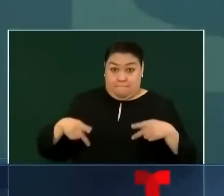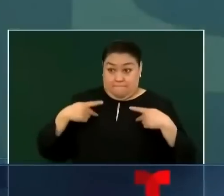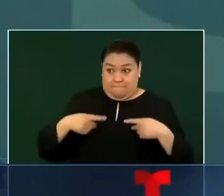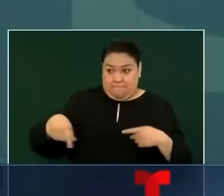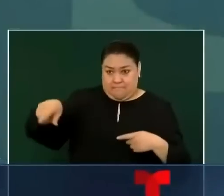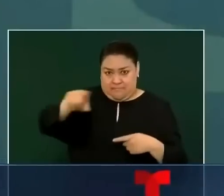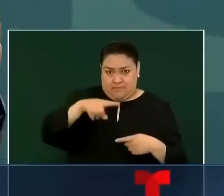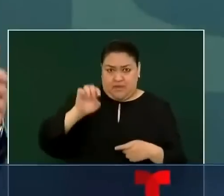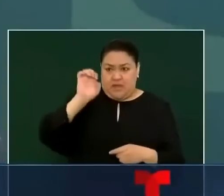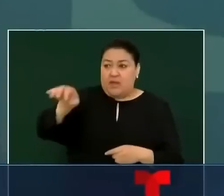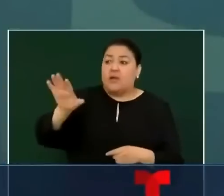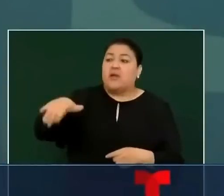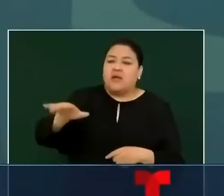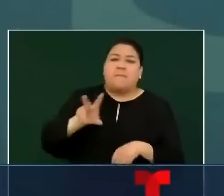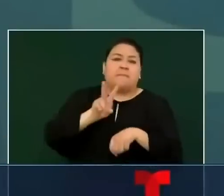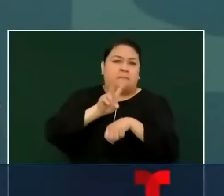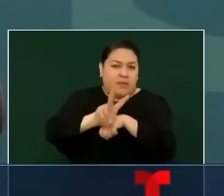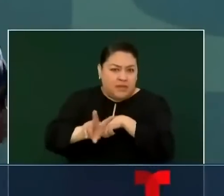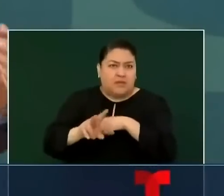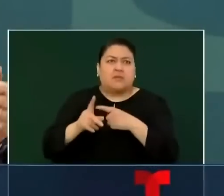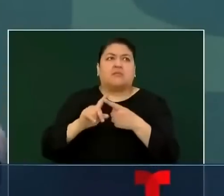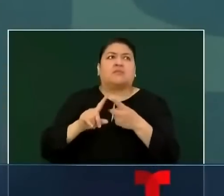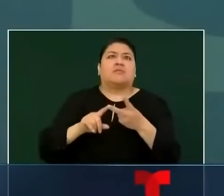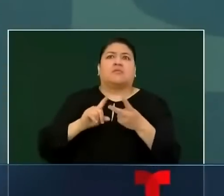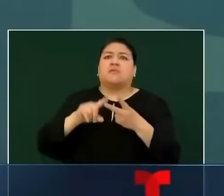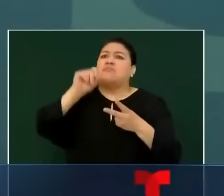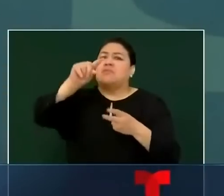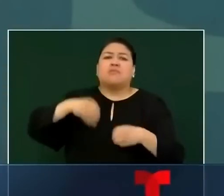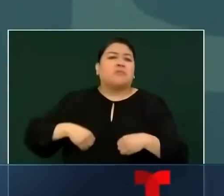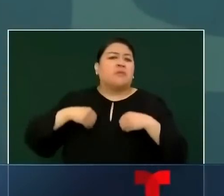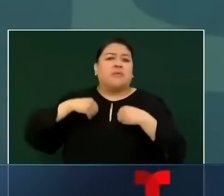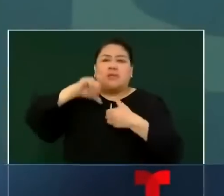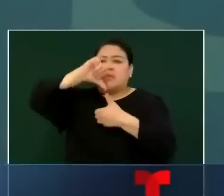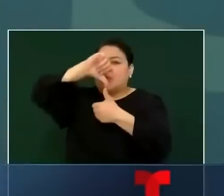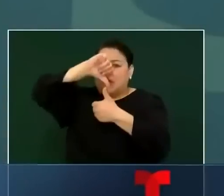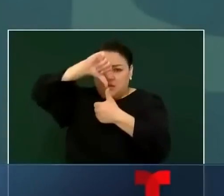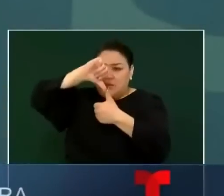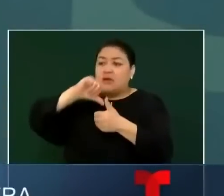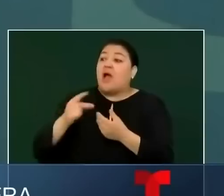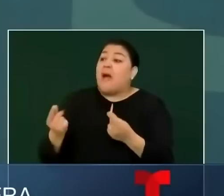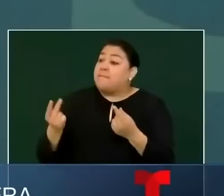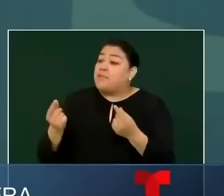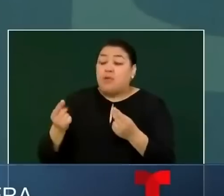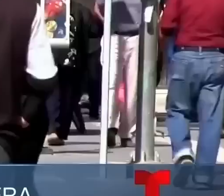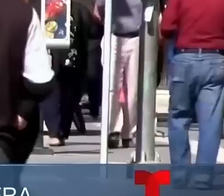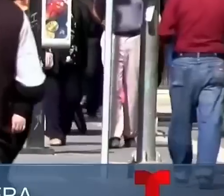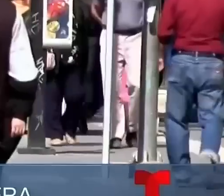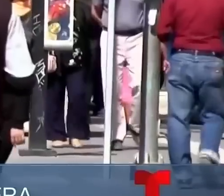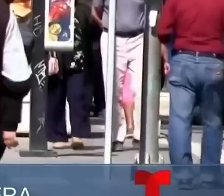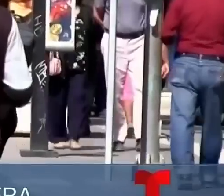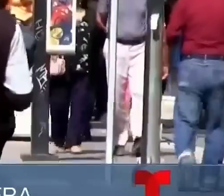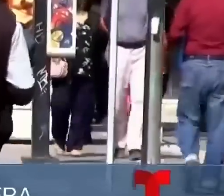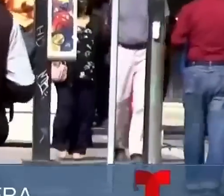venezolanas, centroamericanas, apúrense para llegar a Estados Unidos.